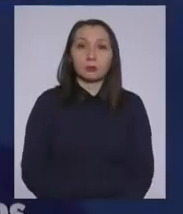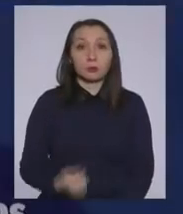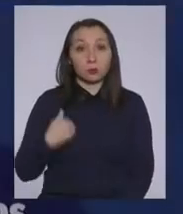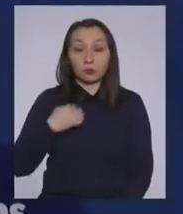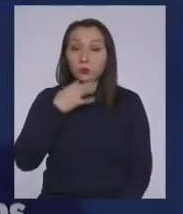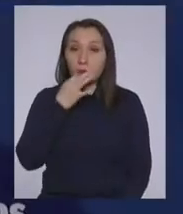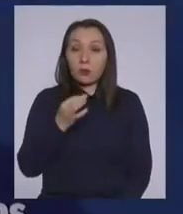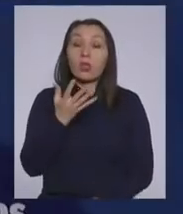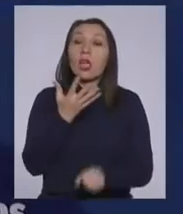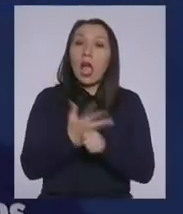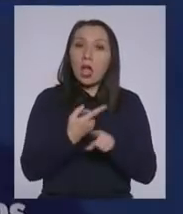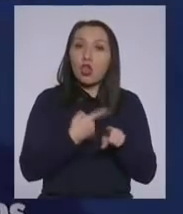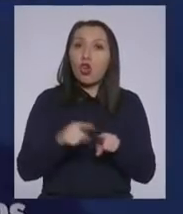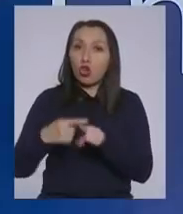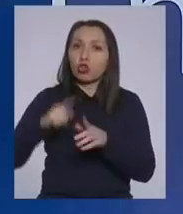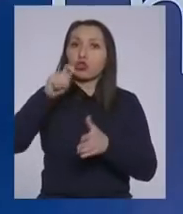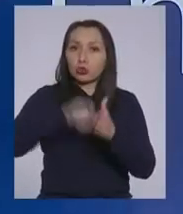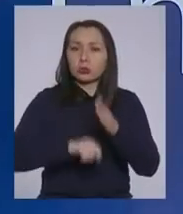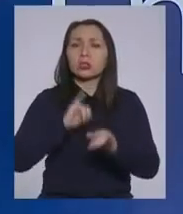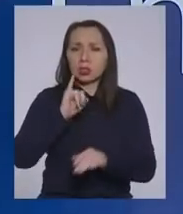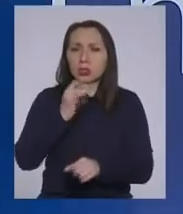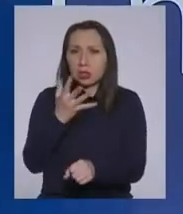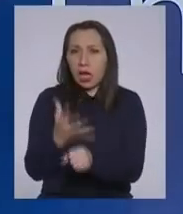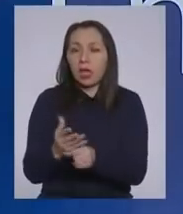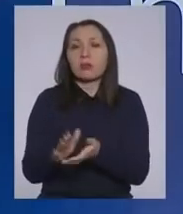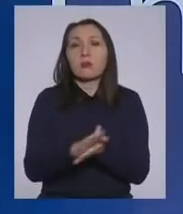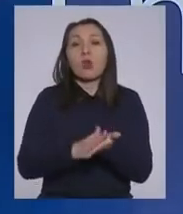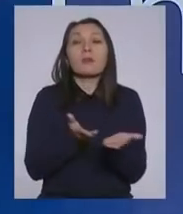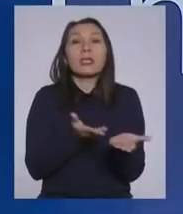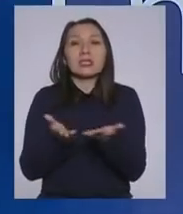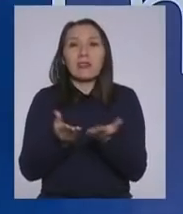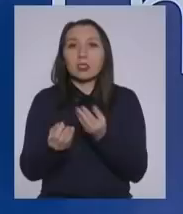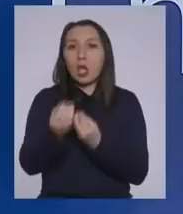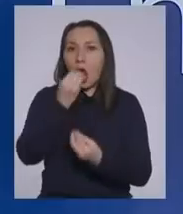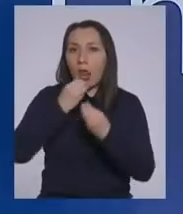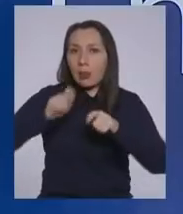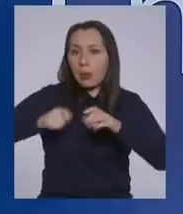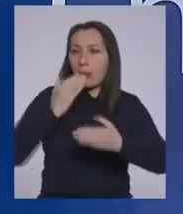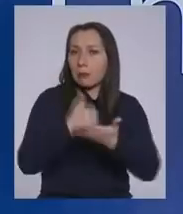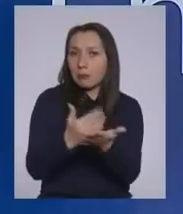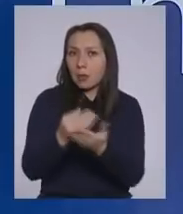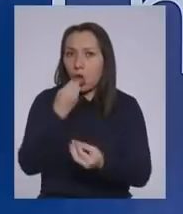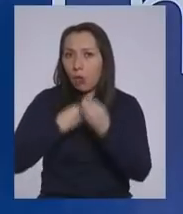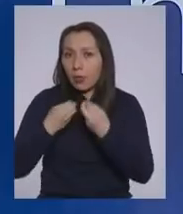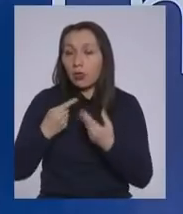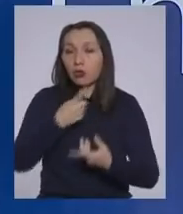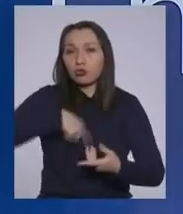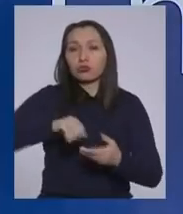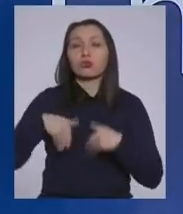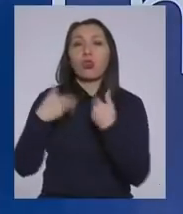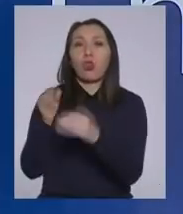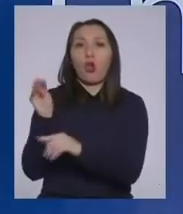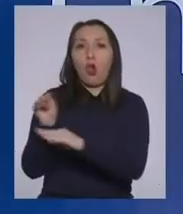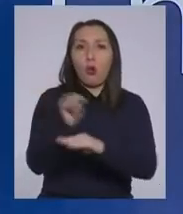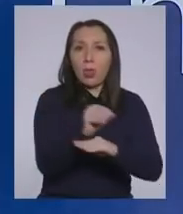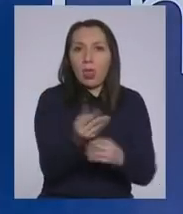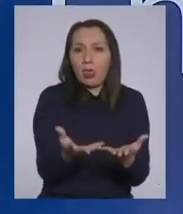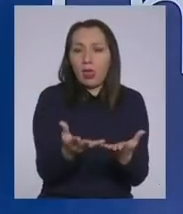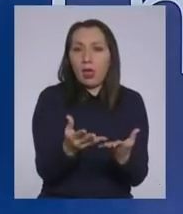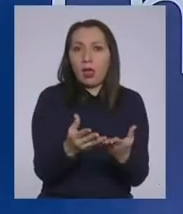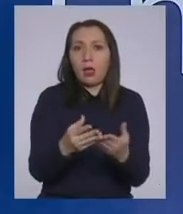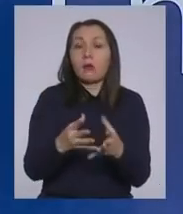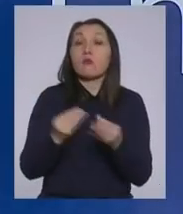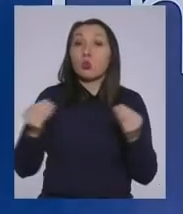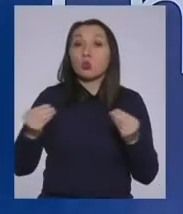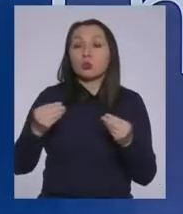de mencionar, existen otros contratos adicionales, por ejemplo, el servicio de alimentación. Nosotros le entregamos alimentación durante